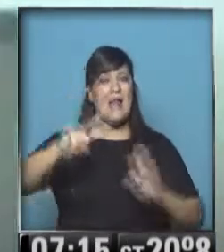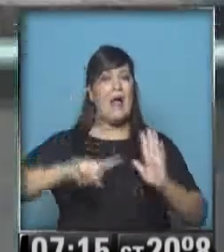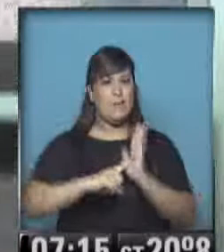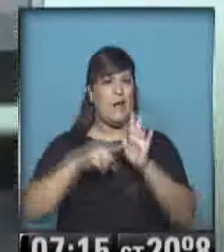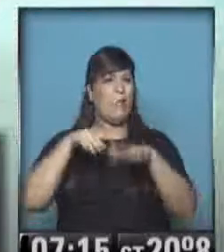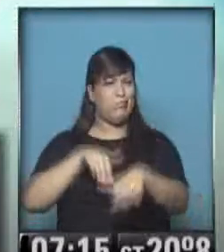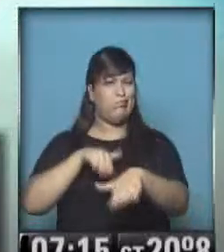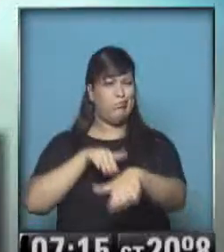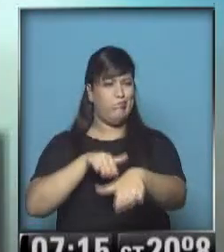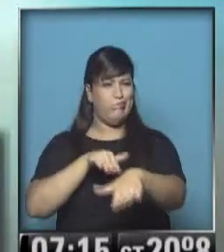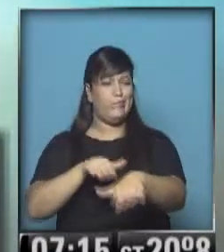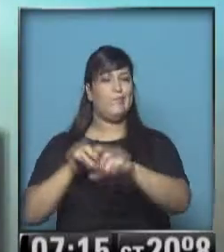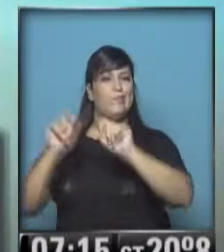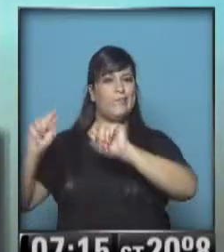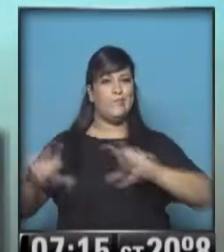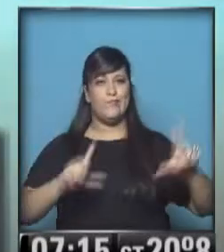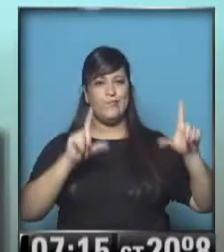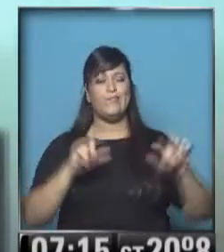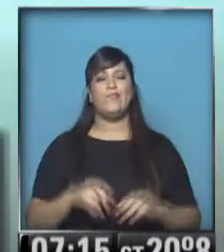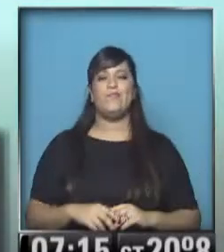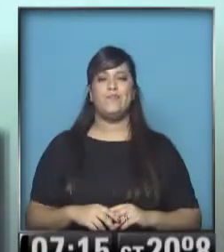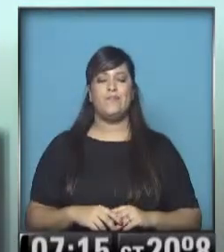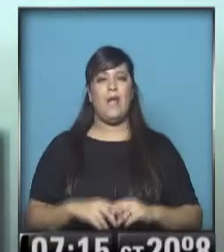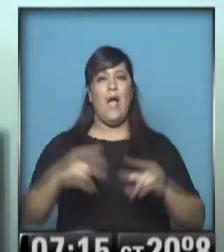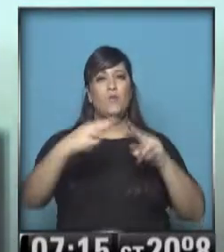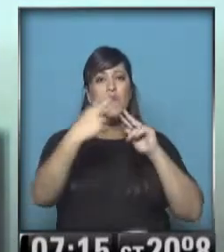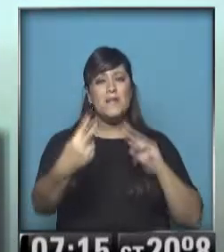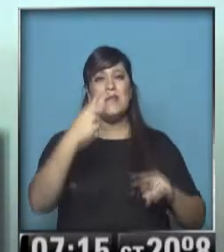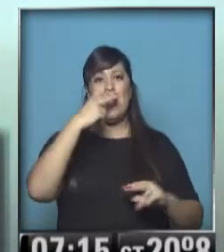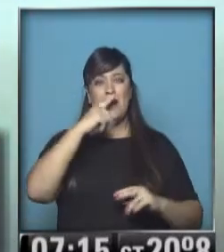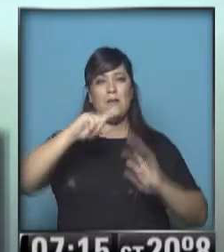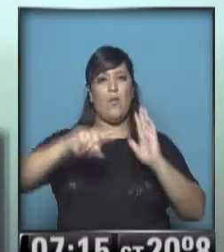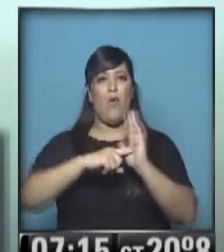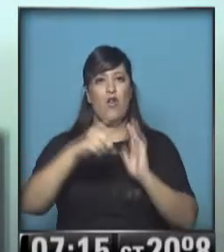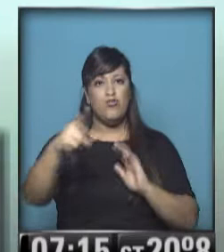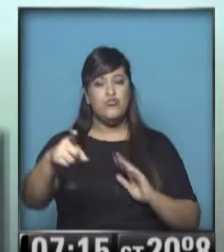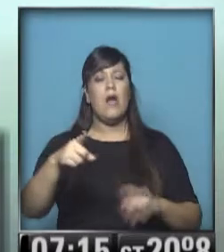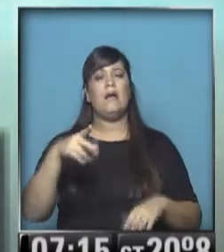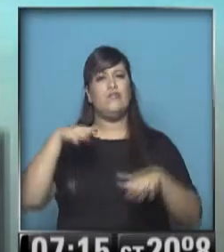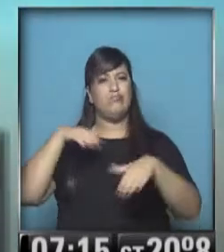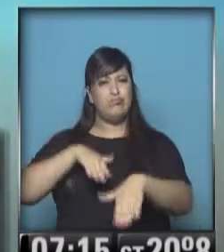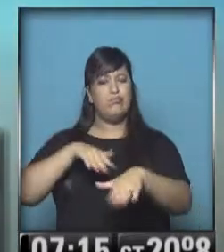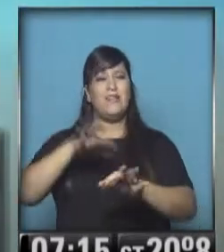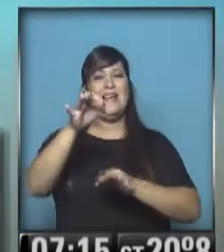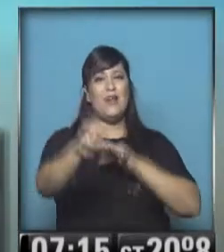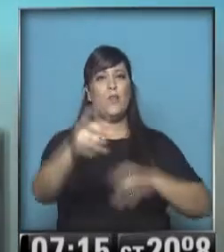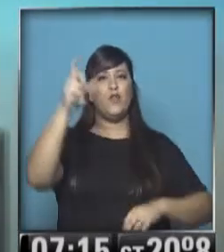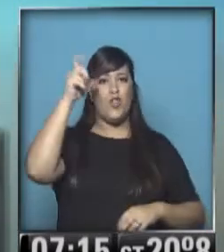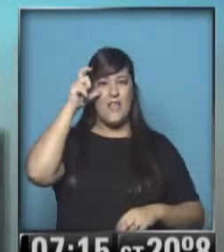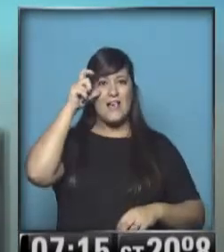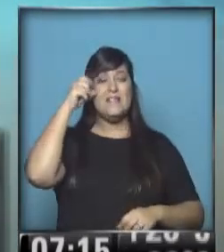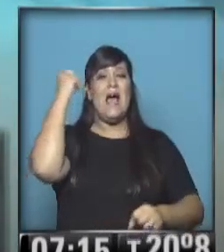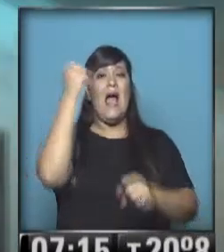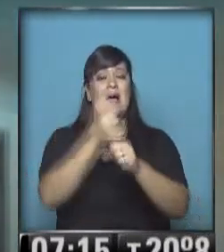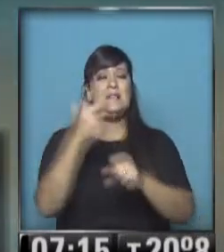capital federal. Y veamos qué ocurre en el próximo ingreso, en la autopista La Plata-Buenos Aires, ya cargada desde el kilómetro 10 hacia